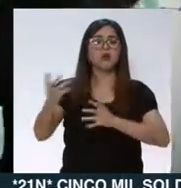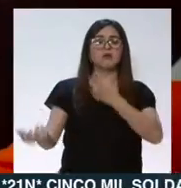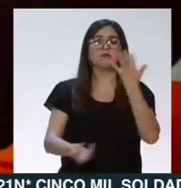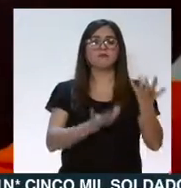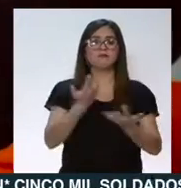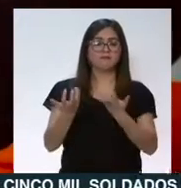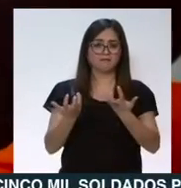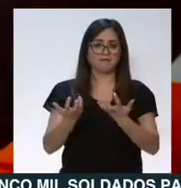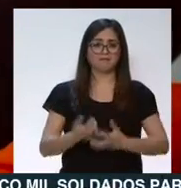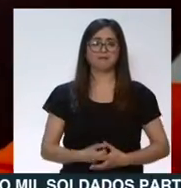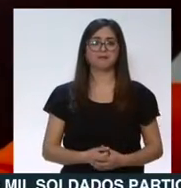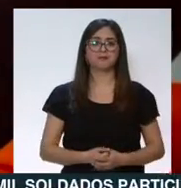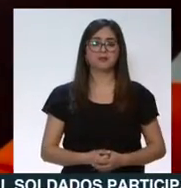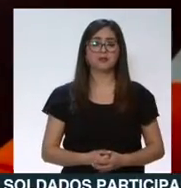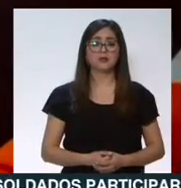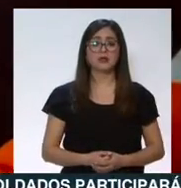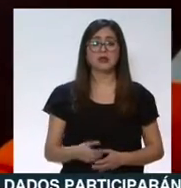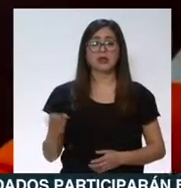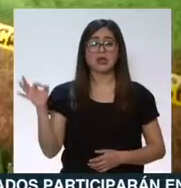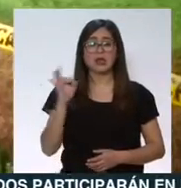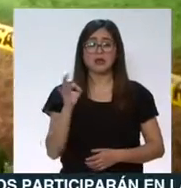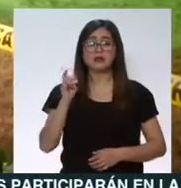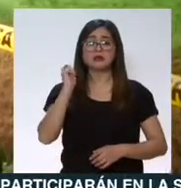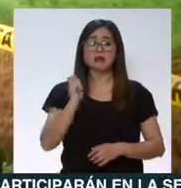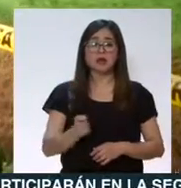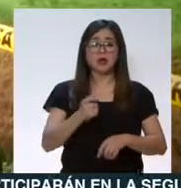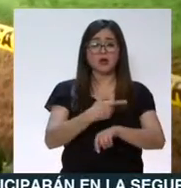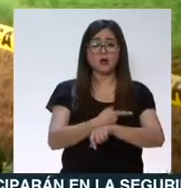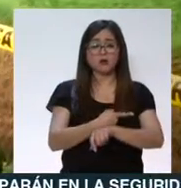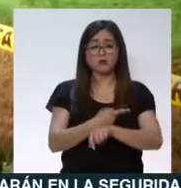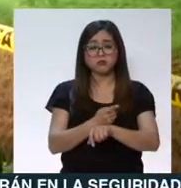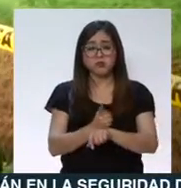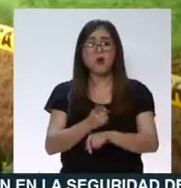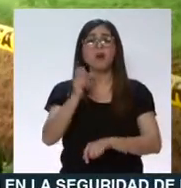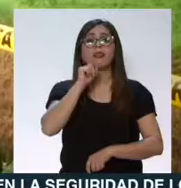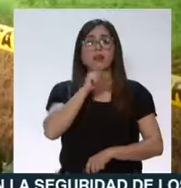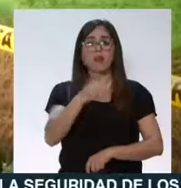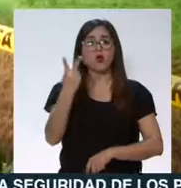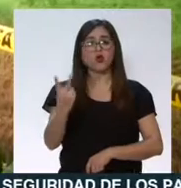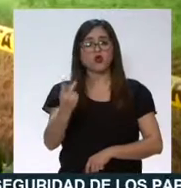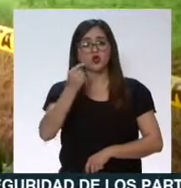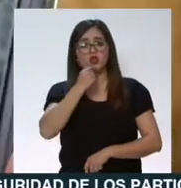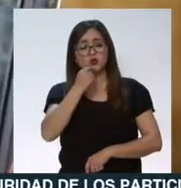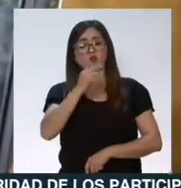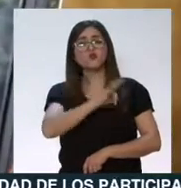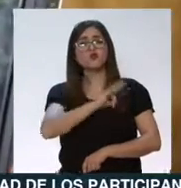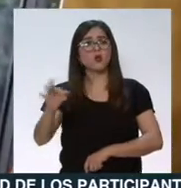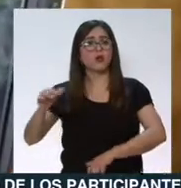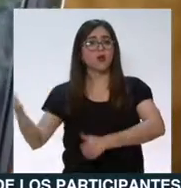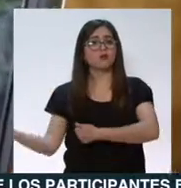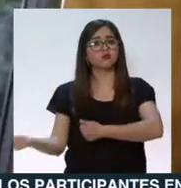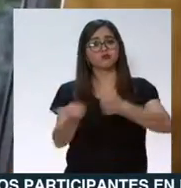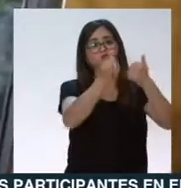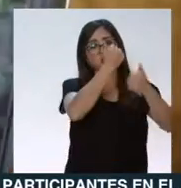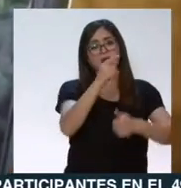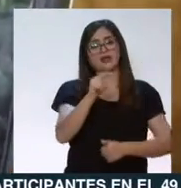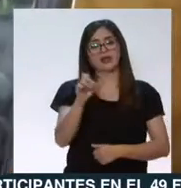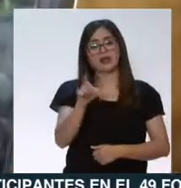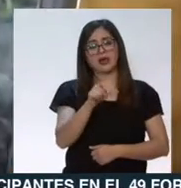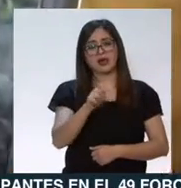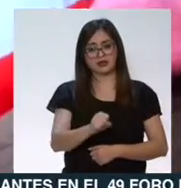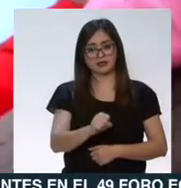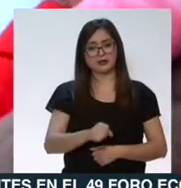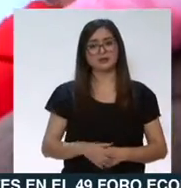la posibilidad de que durante las próximas horas se puedan trasladar otros 2 menores en las mismas condiciones. El ambiente en